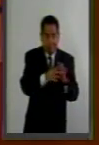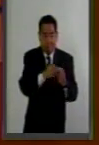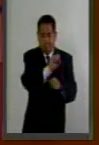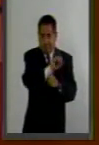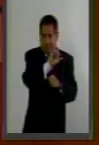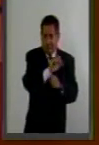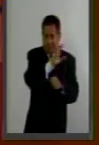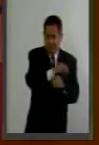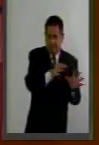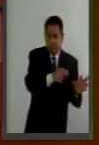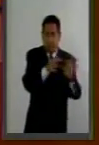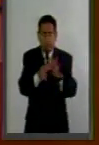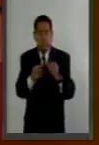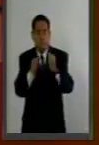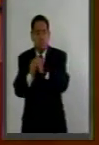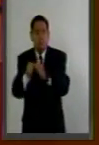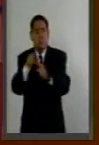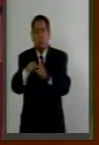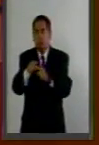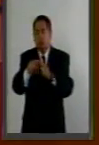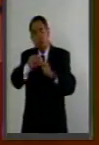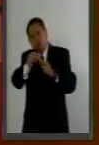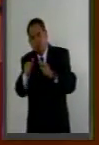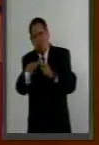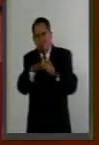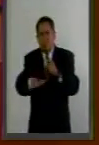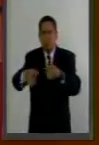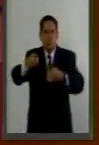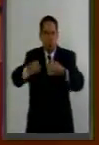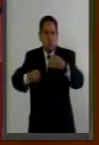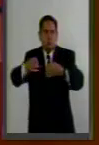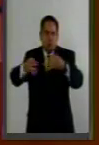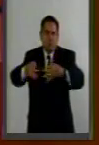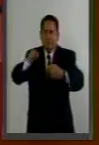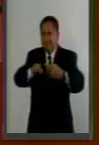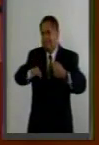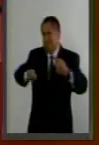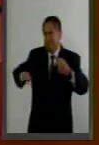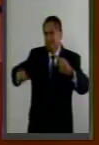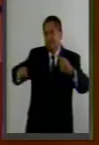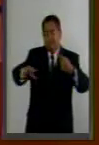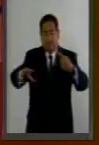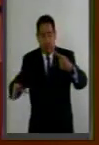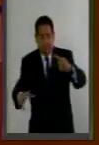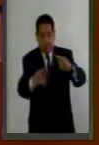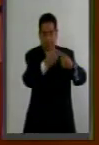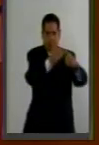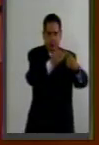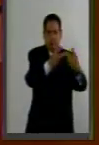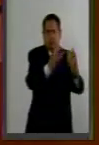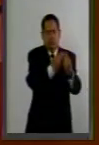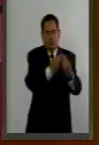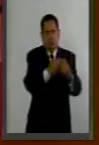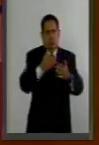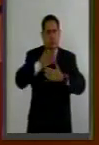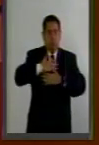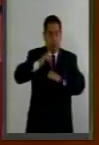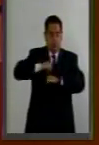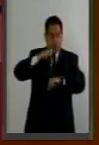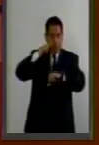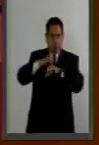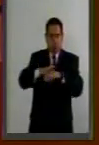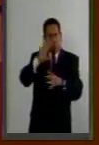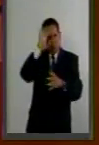Suprema Corte de Justicia y el resto del Poder Judicial Federal provoca que la Corte se ocupe formal